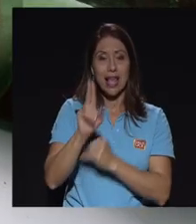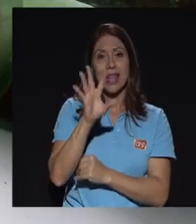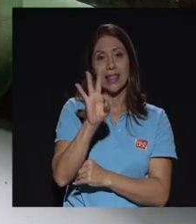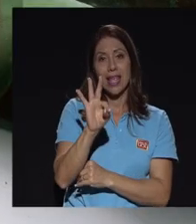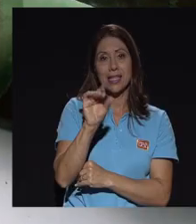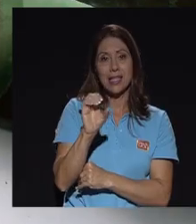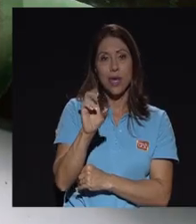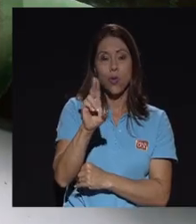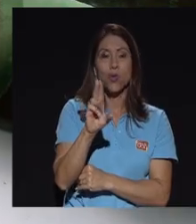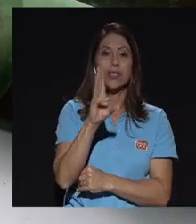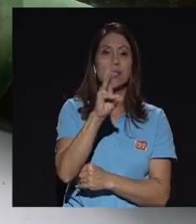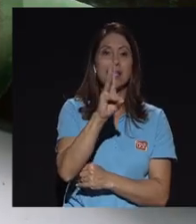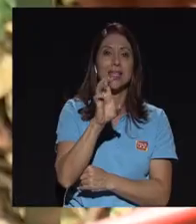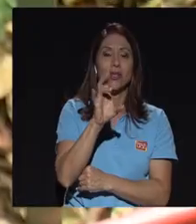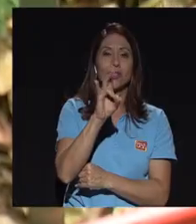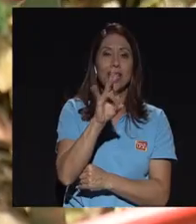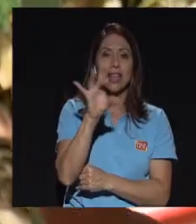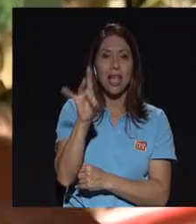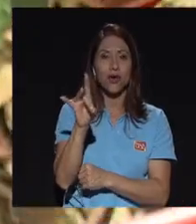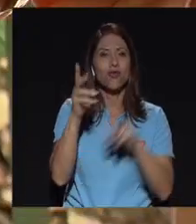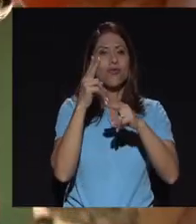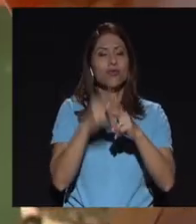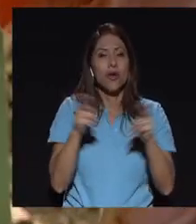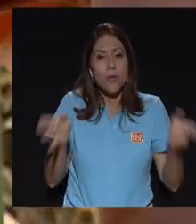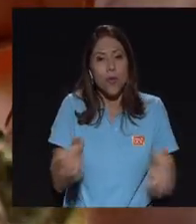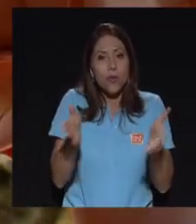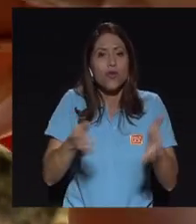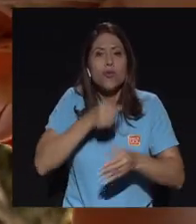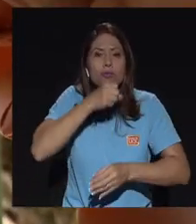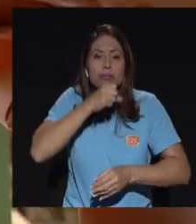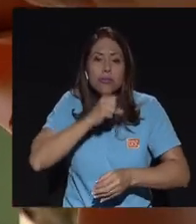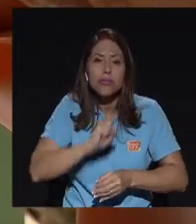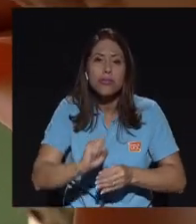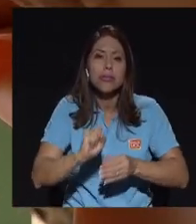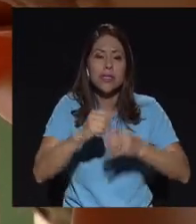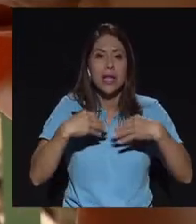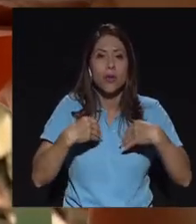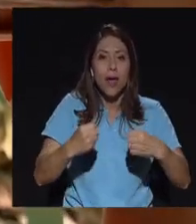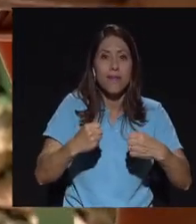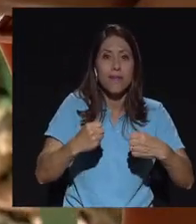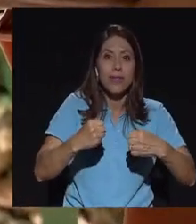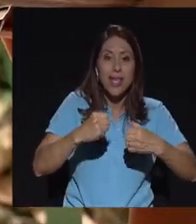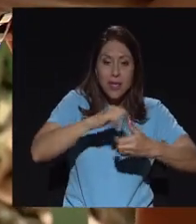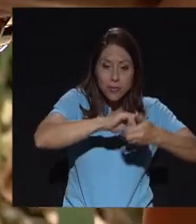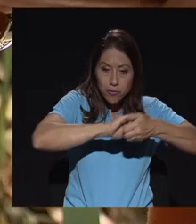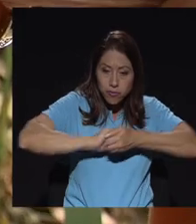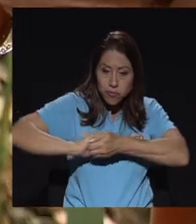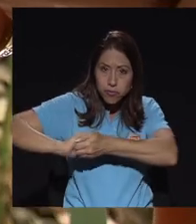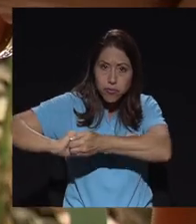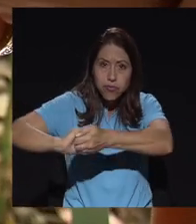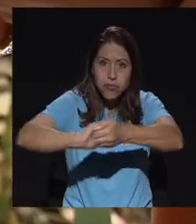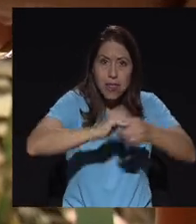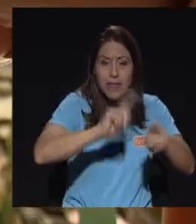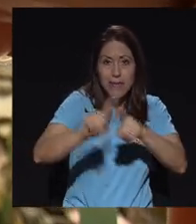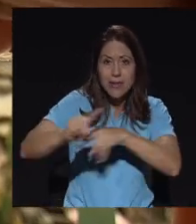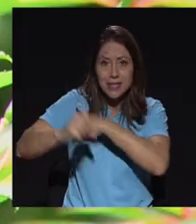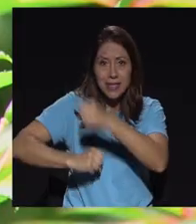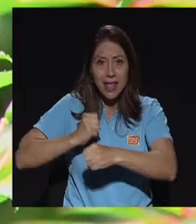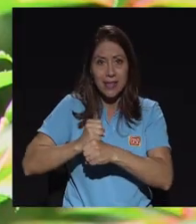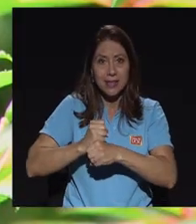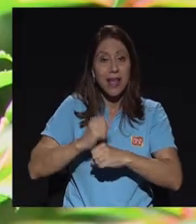TCU 678, Promoción del Envejecimiento Saludable y de la Solidaridad Intergeneracional de la Facultad de